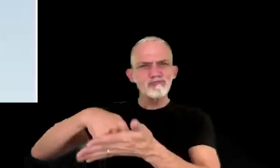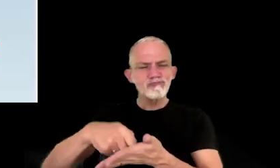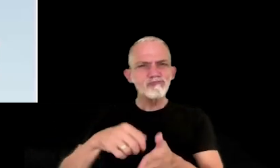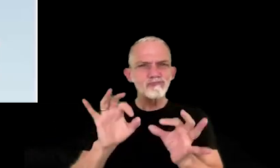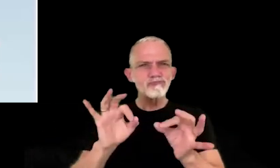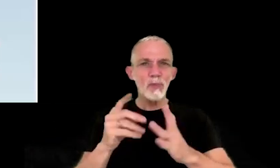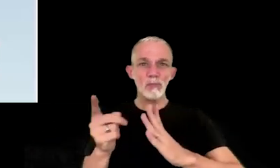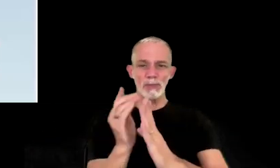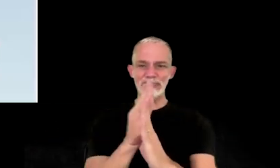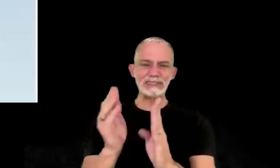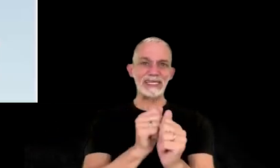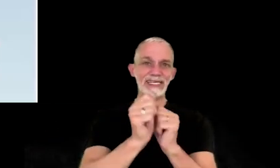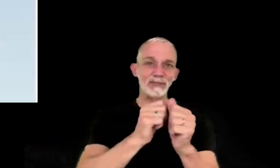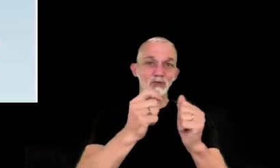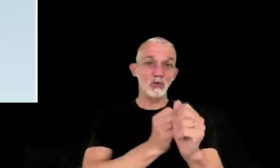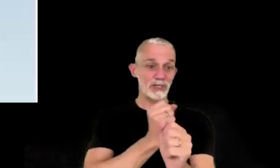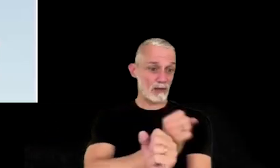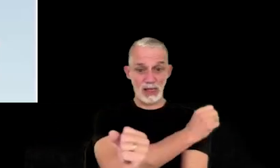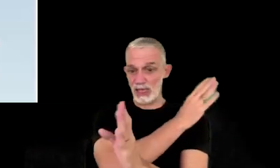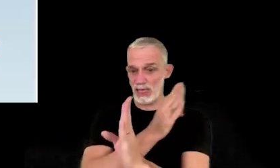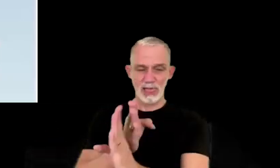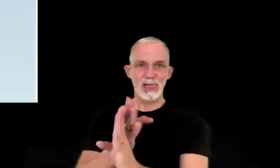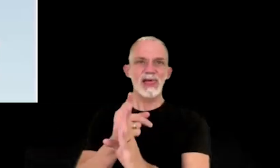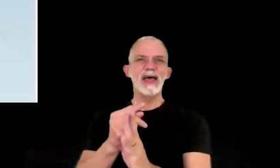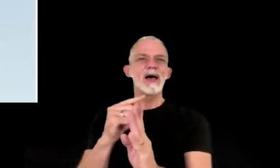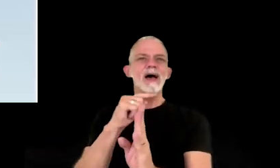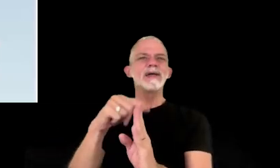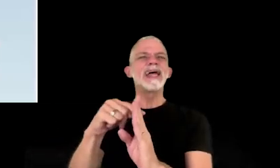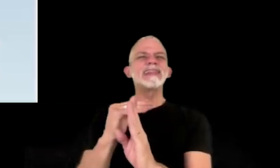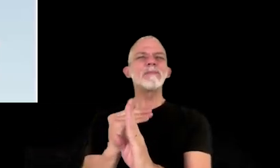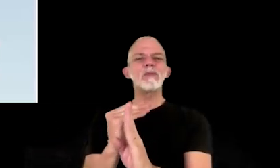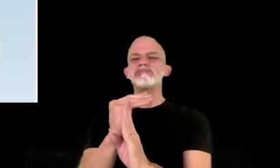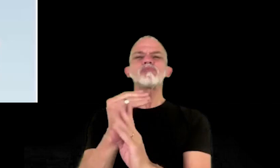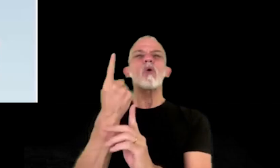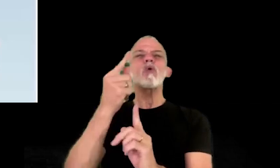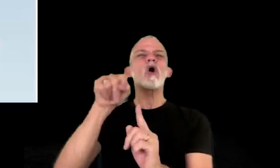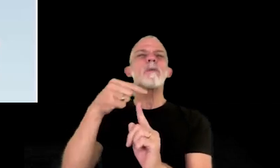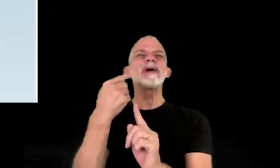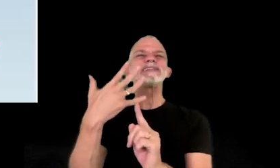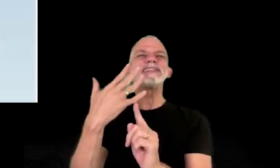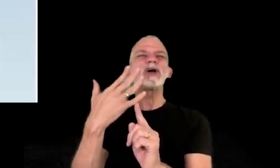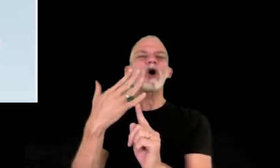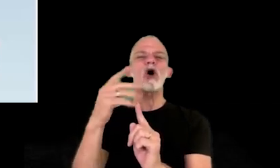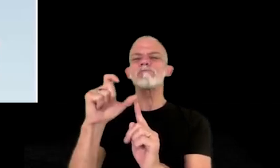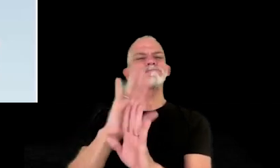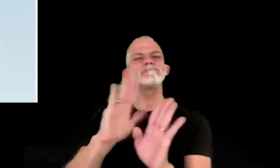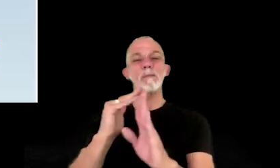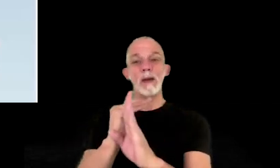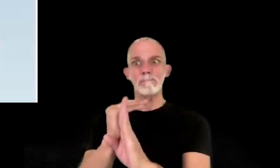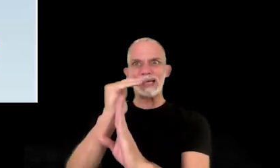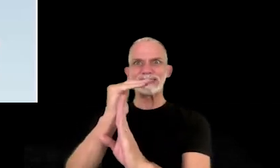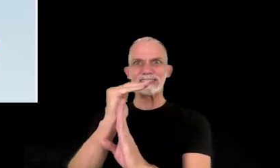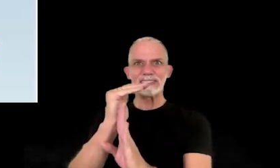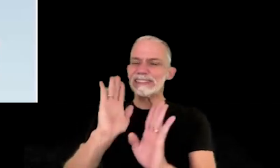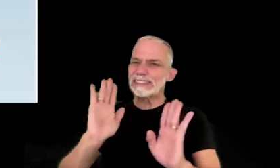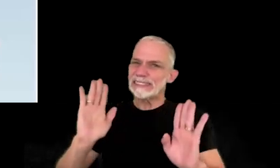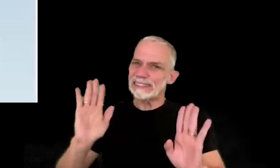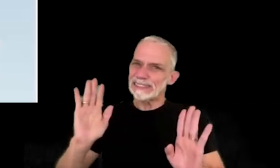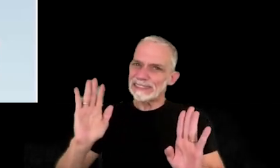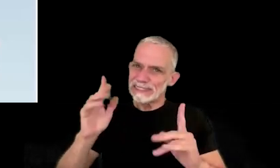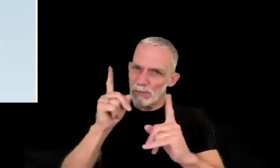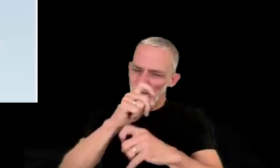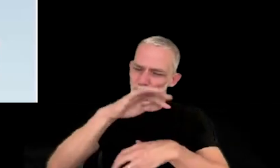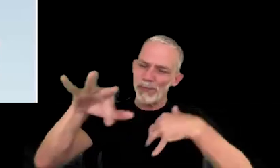era preindustrial a la fecha que el incremento en la temperatura no exceda del grado y medio. Porque si excede más del grado y medio, va a